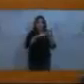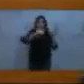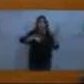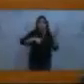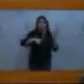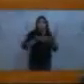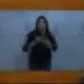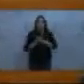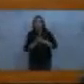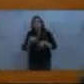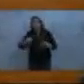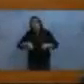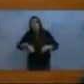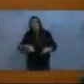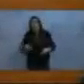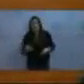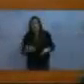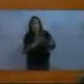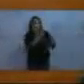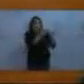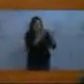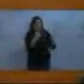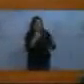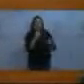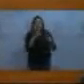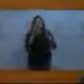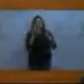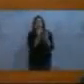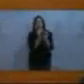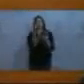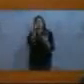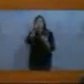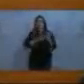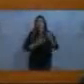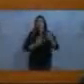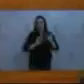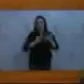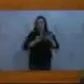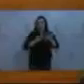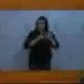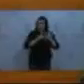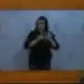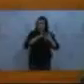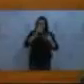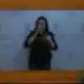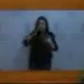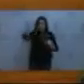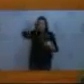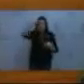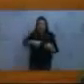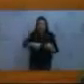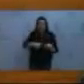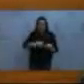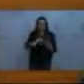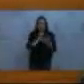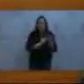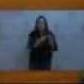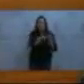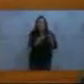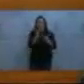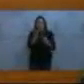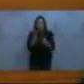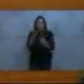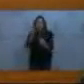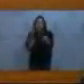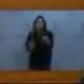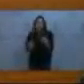la alta especialización en estos perfiles, en estas plazas. Bien, durante años se iba contratando personal de confianza,